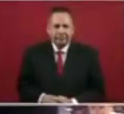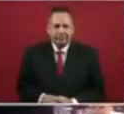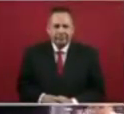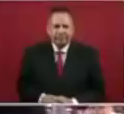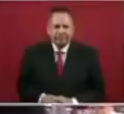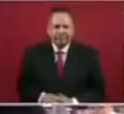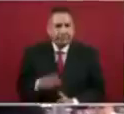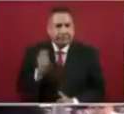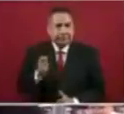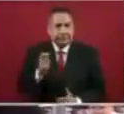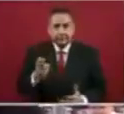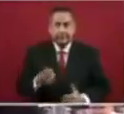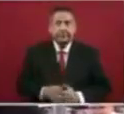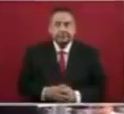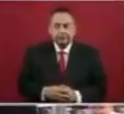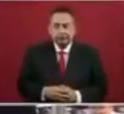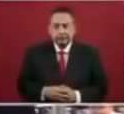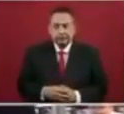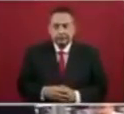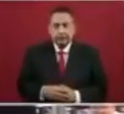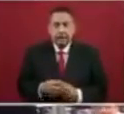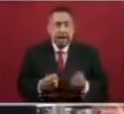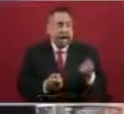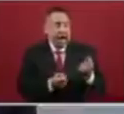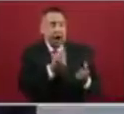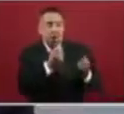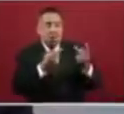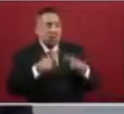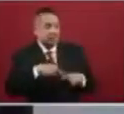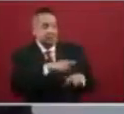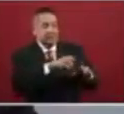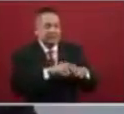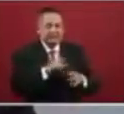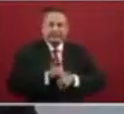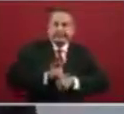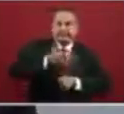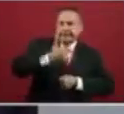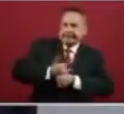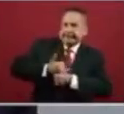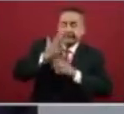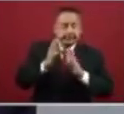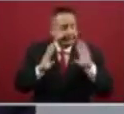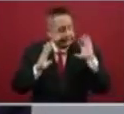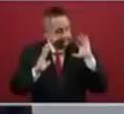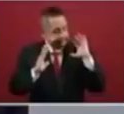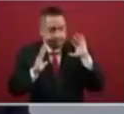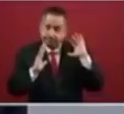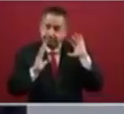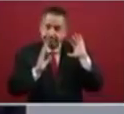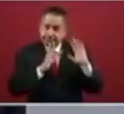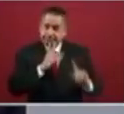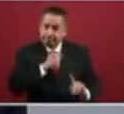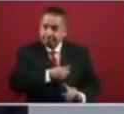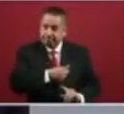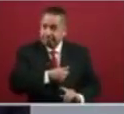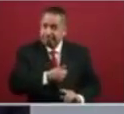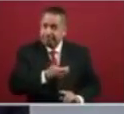Esto tiene inconformes algunos, pero ahí se van a ir acostumbrando.